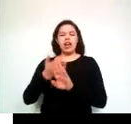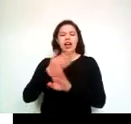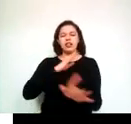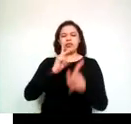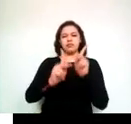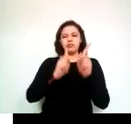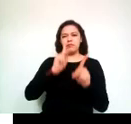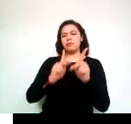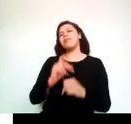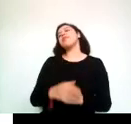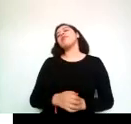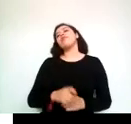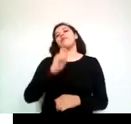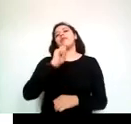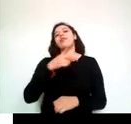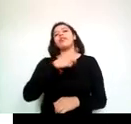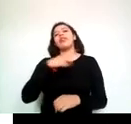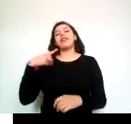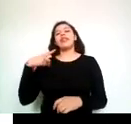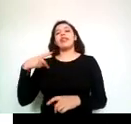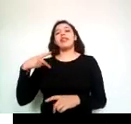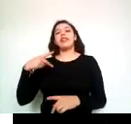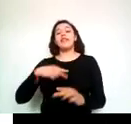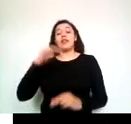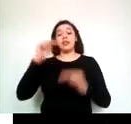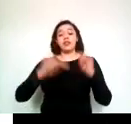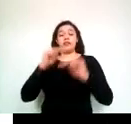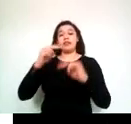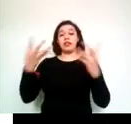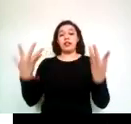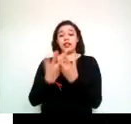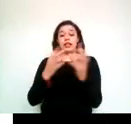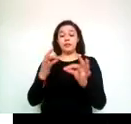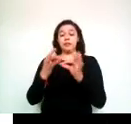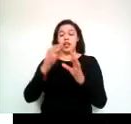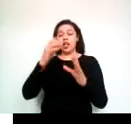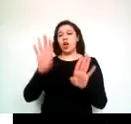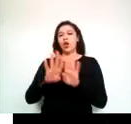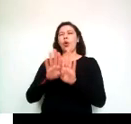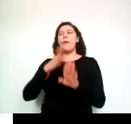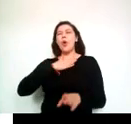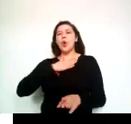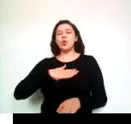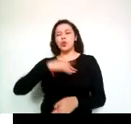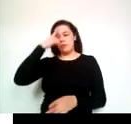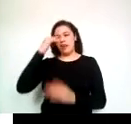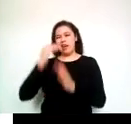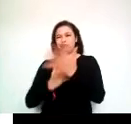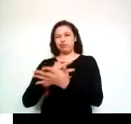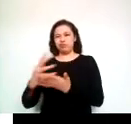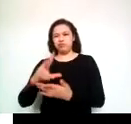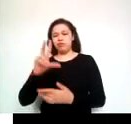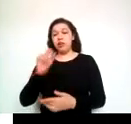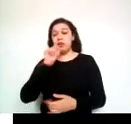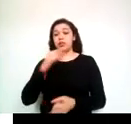que tiene que ser una distribución de carga adecuada a las funciones establecidas de cada trabajador para que no se excedan. La capacitación